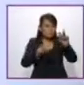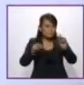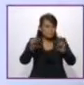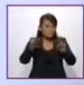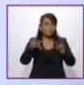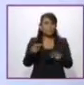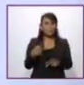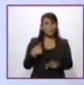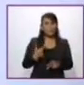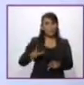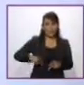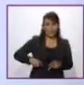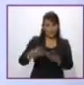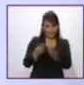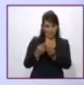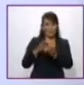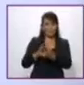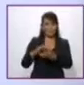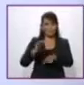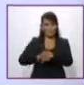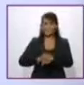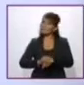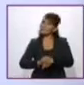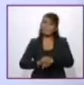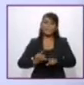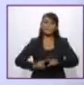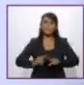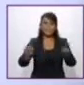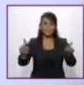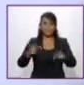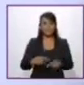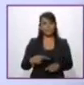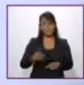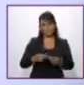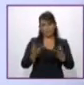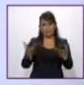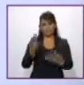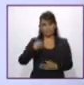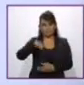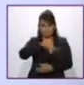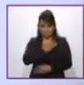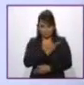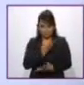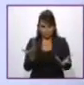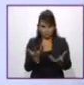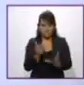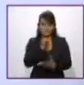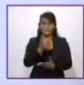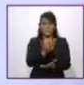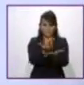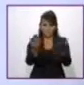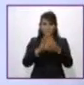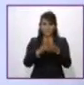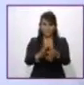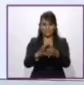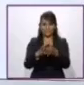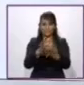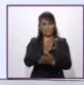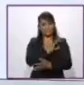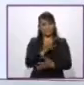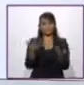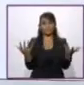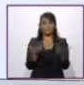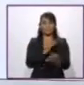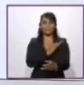modo del gobernante. El Partido Verde tenemos bien claro que no lo vamos a hacer solos, que lo vamos a hacer de la mano de la ciudadanía. Muchas gracias.